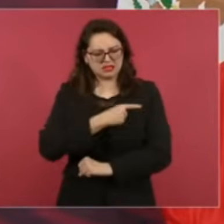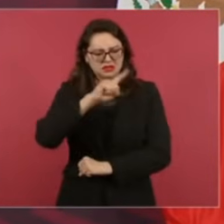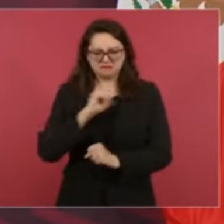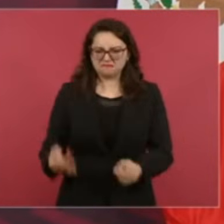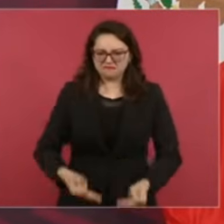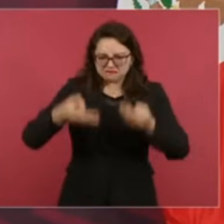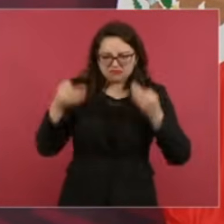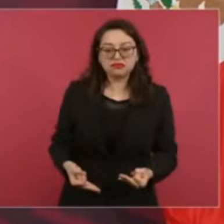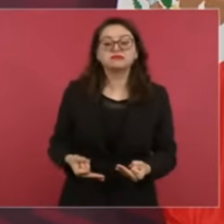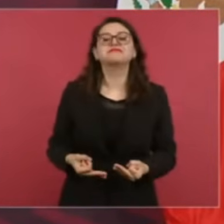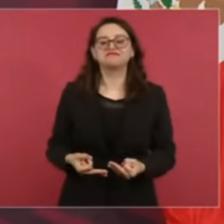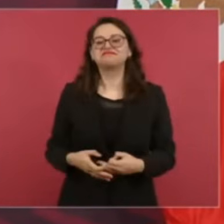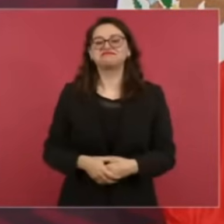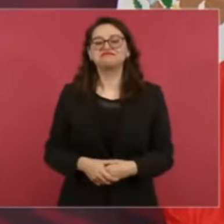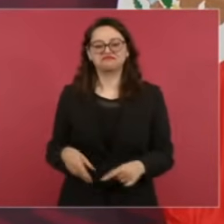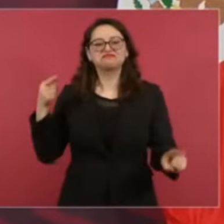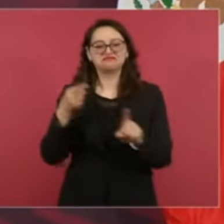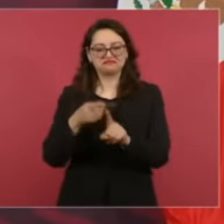y vamos a cumplir.